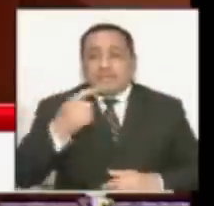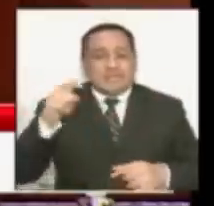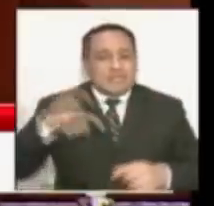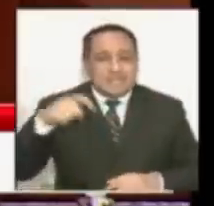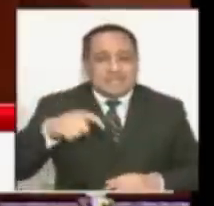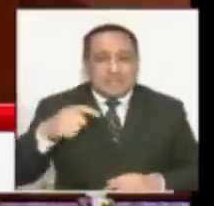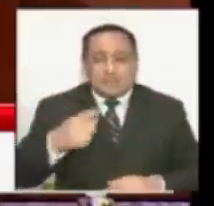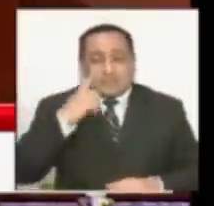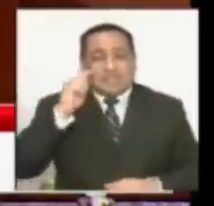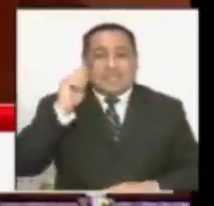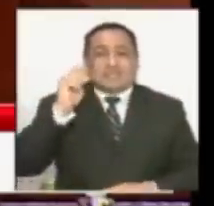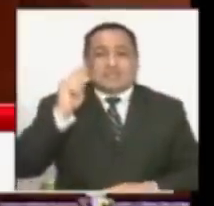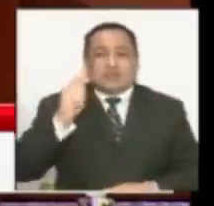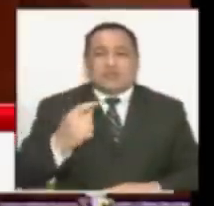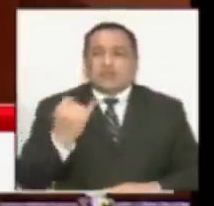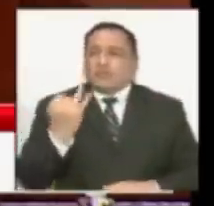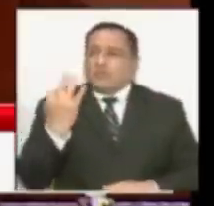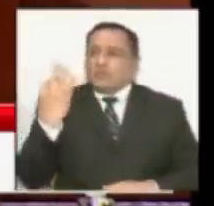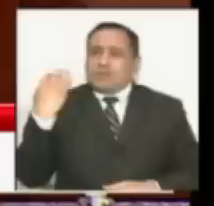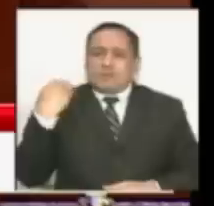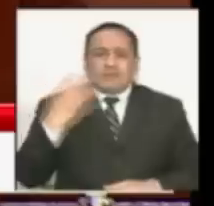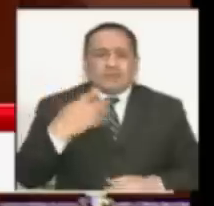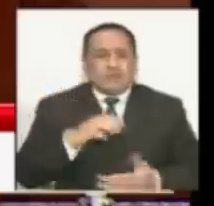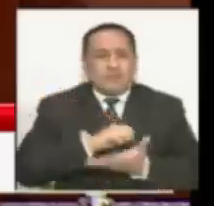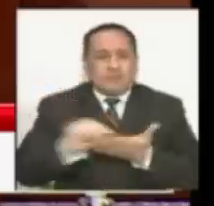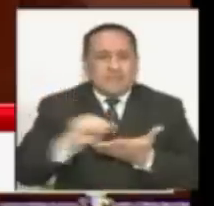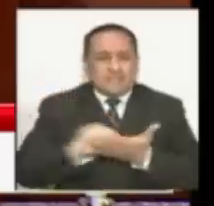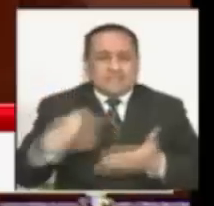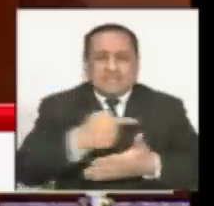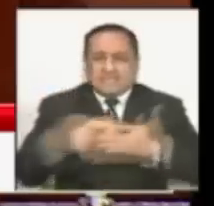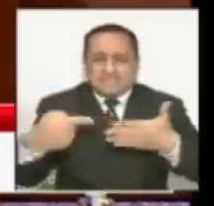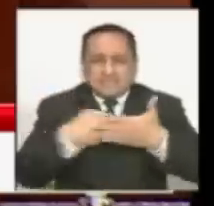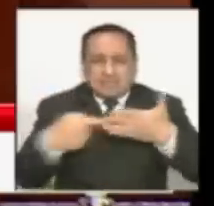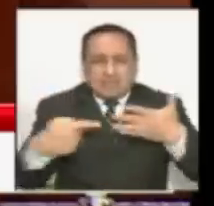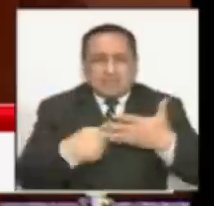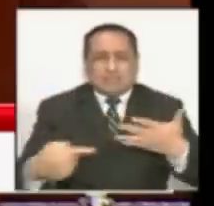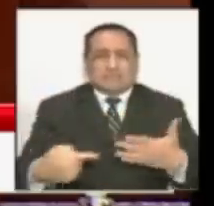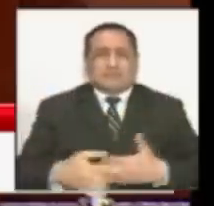hemos sido testigos durante los últimos meses y semanas.